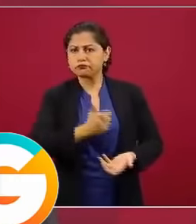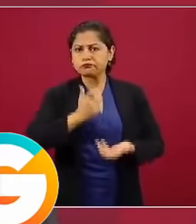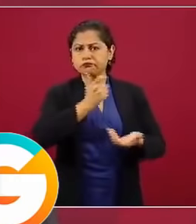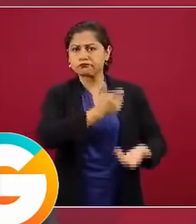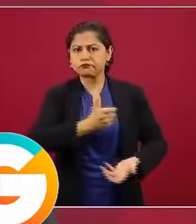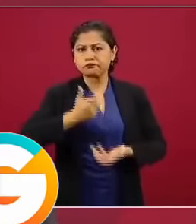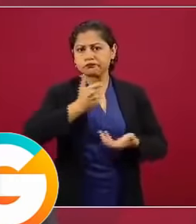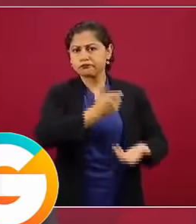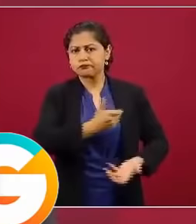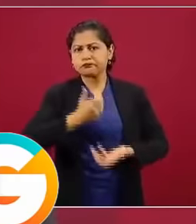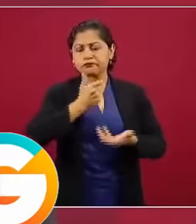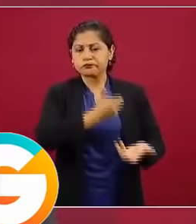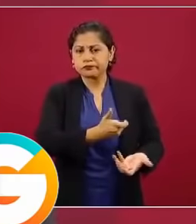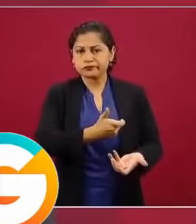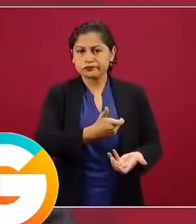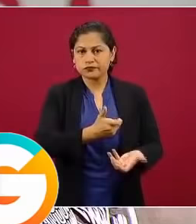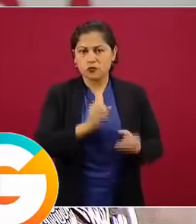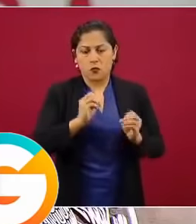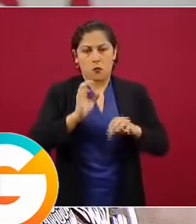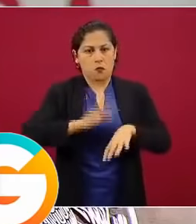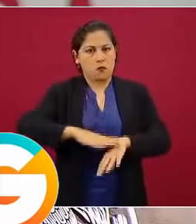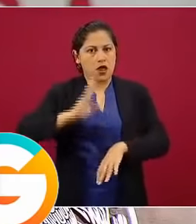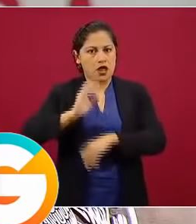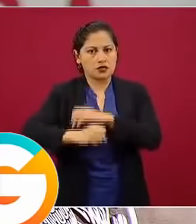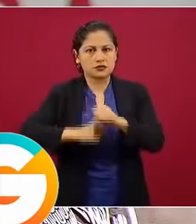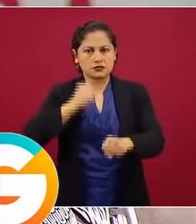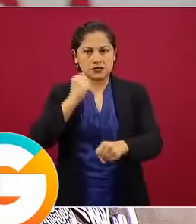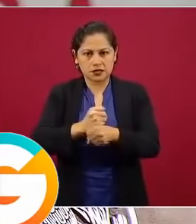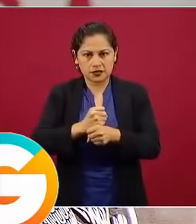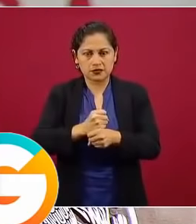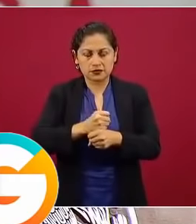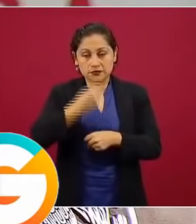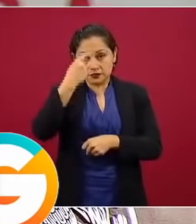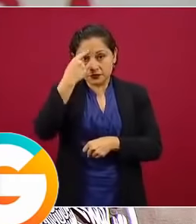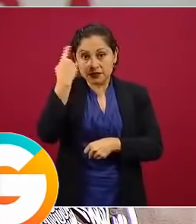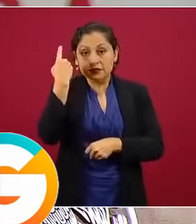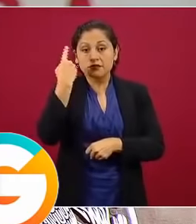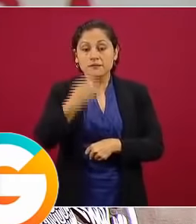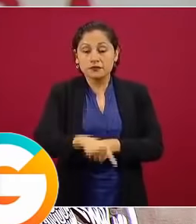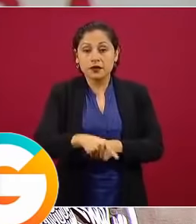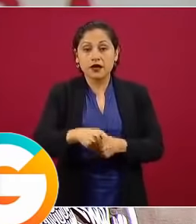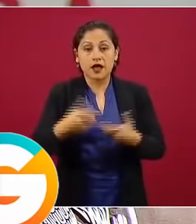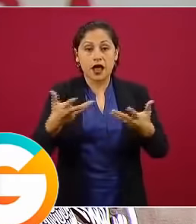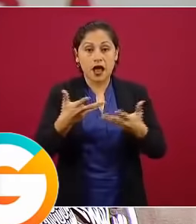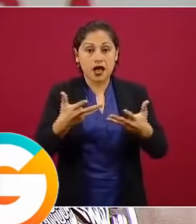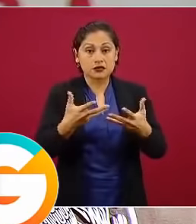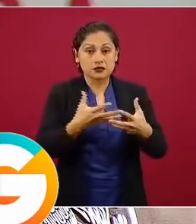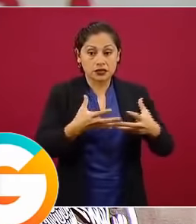o más para crear las grandes presas